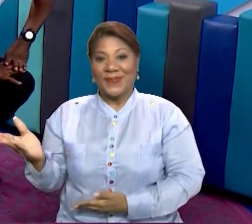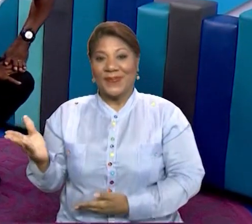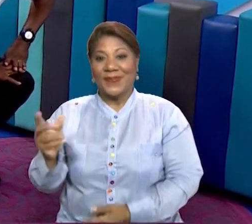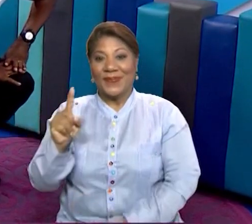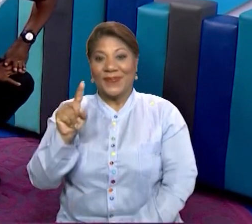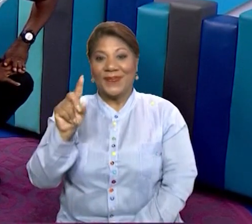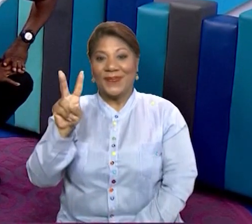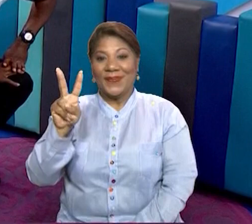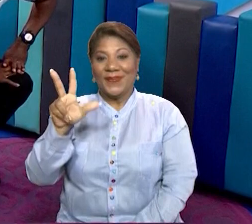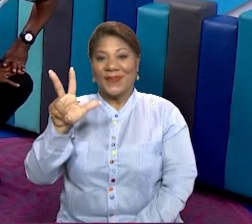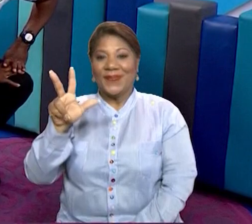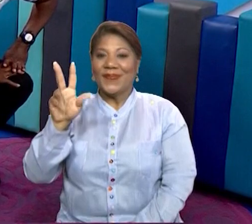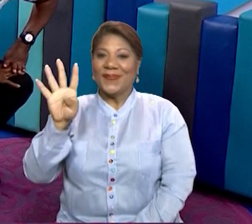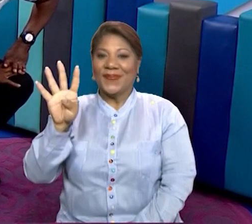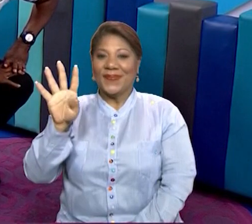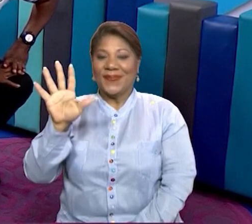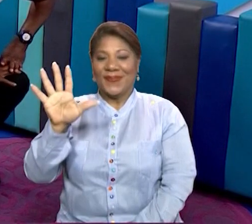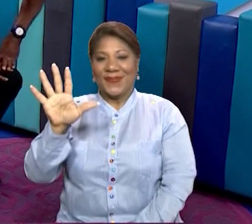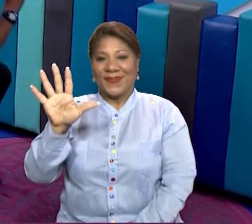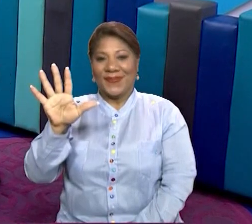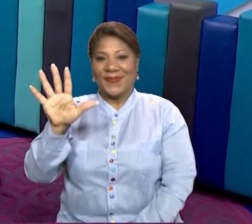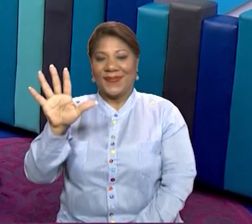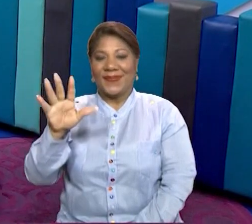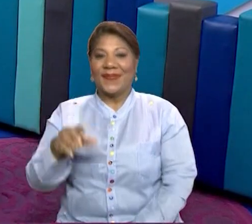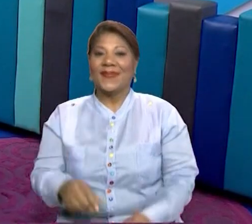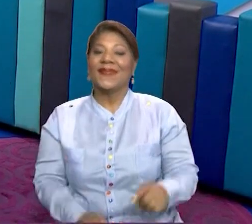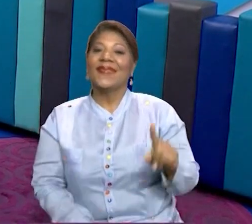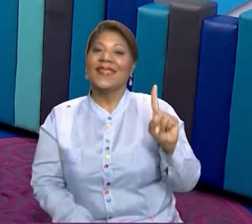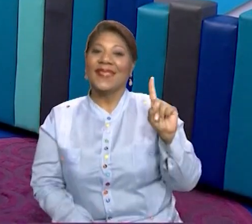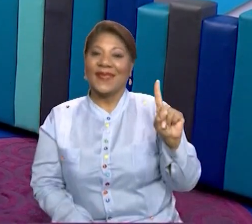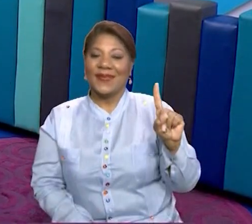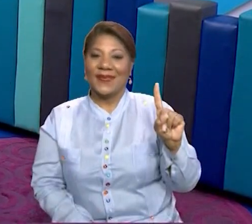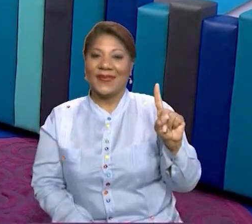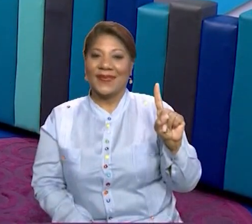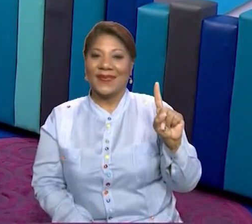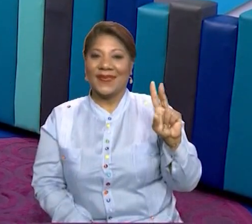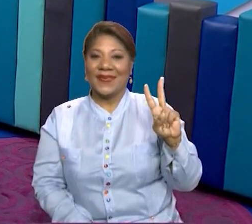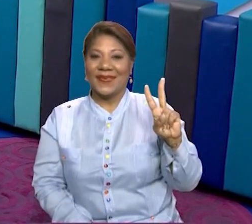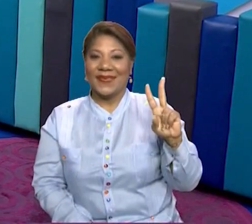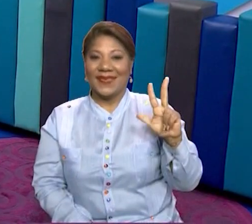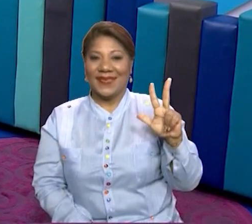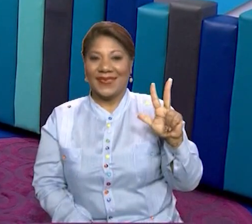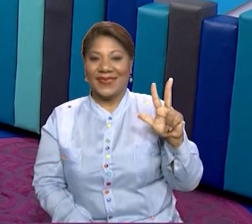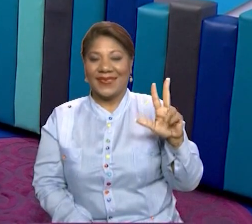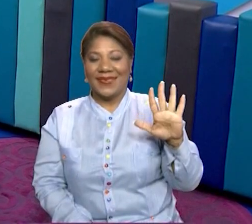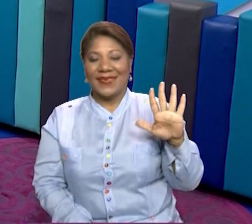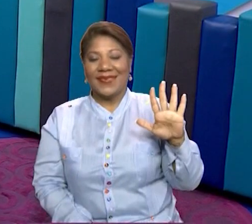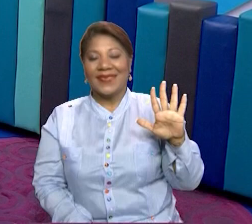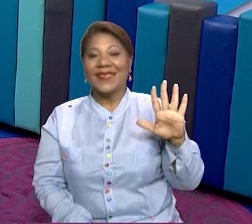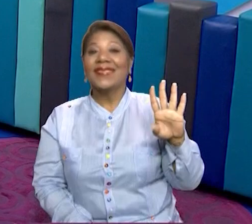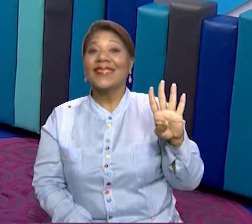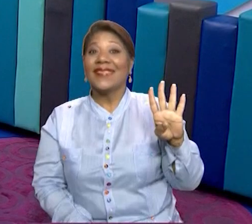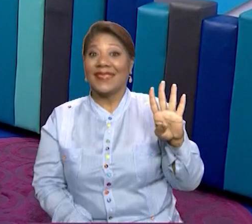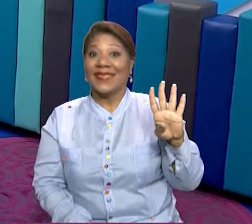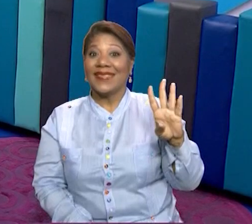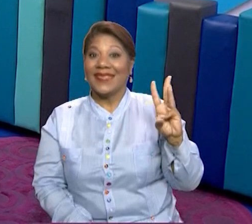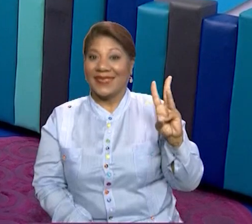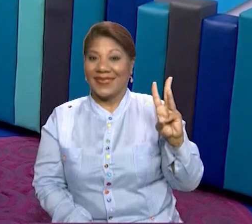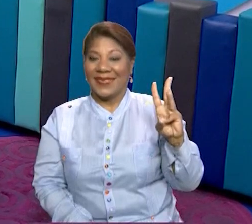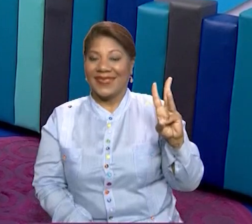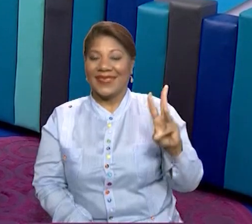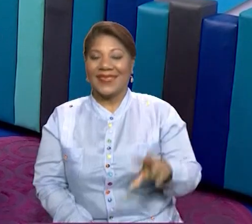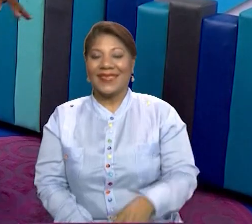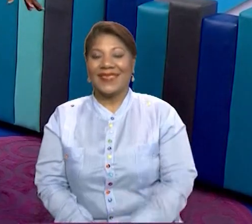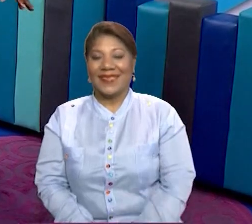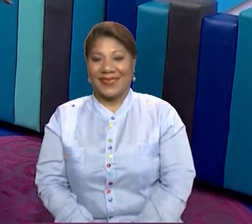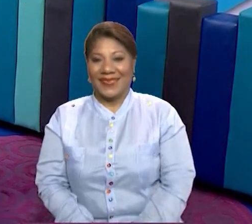2, 3, 4, 5, 6. Cambiamos. 1, 2, 3, 4, 5,